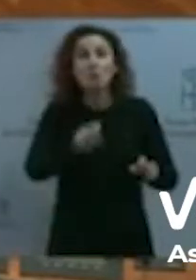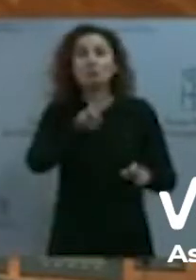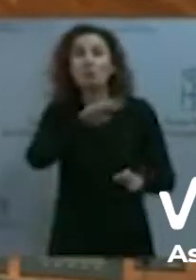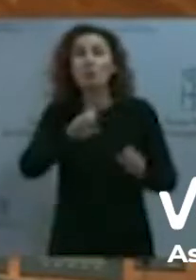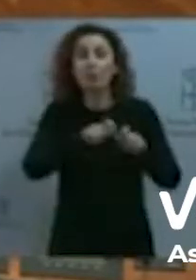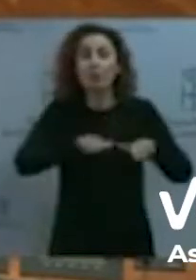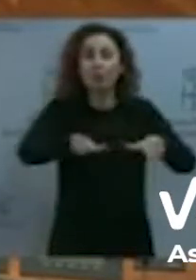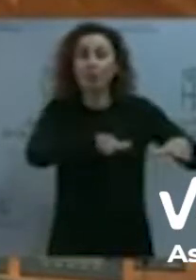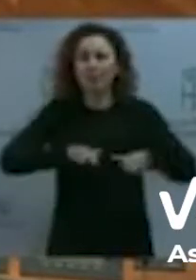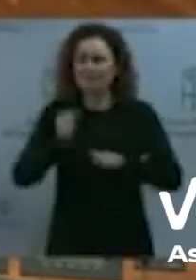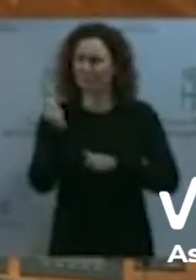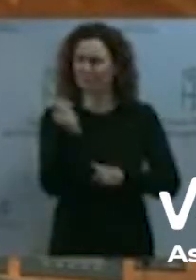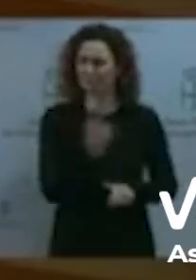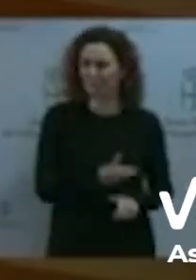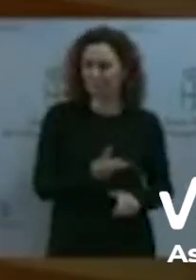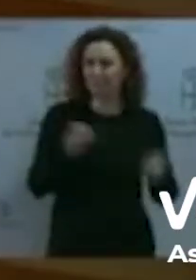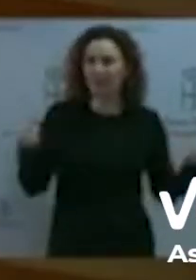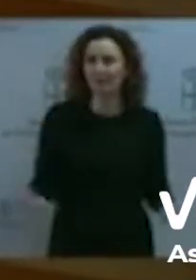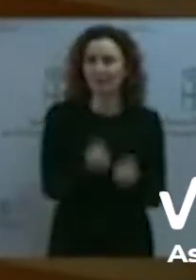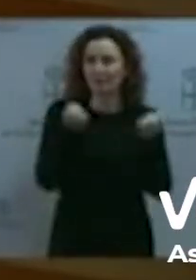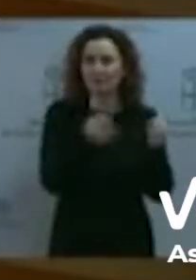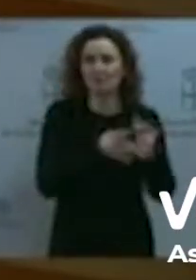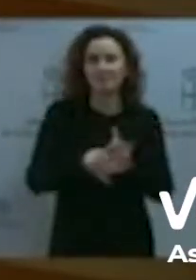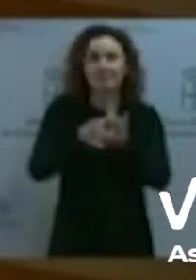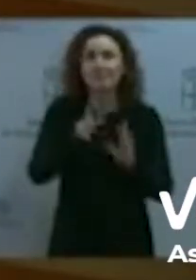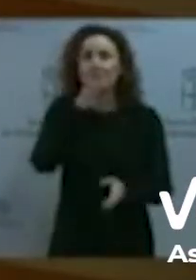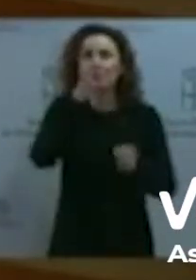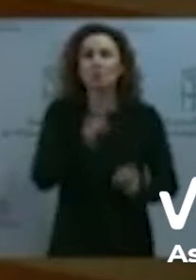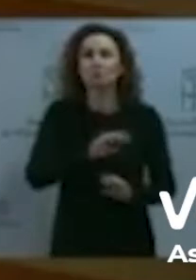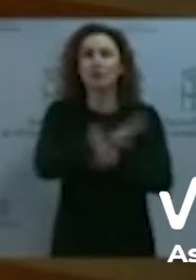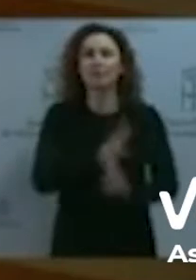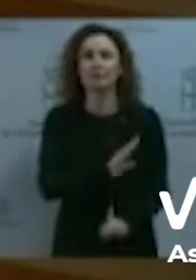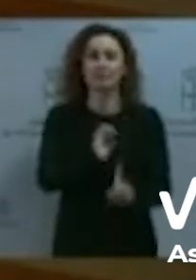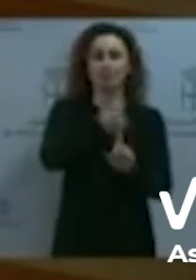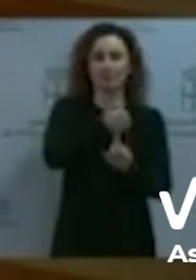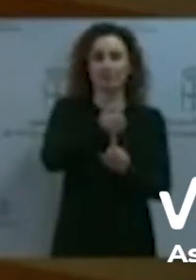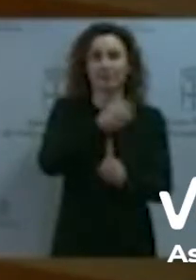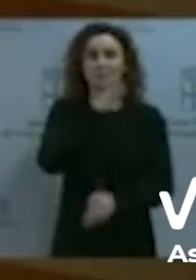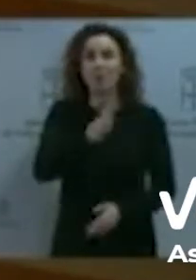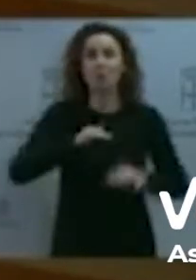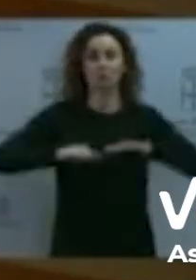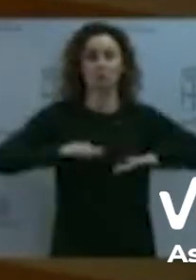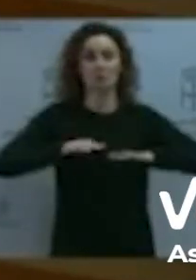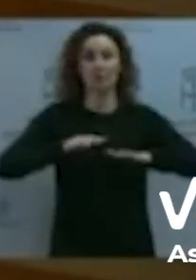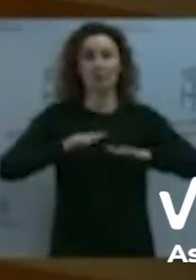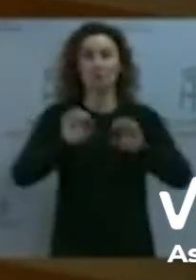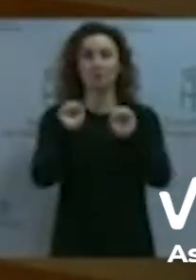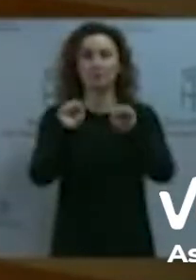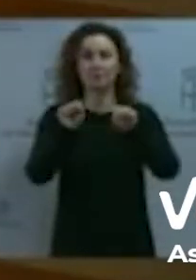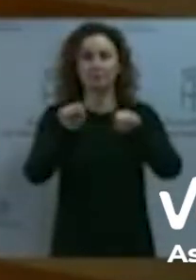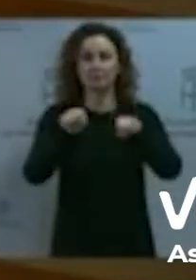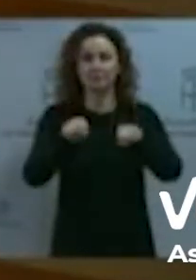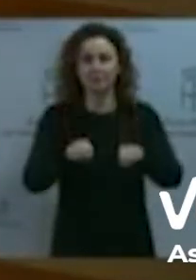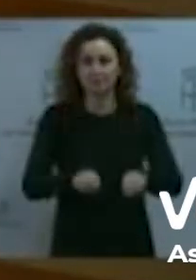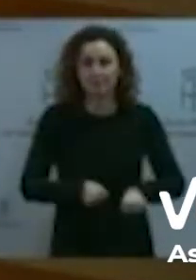El problema es que no han dado en el clavo, señor consejero. Han empezado a moverse tarde, una vez más, y los resultados son los que son. Asturias,